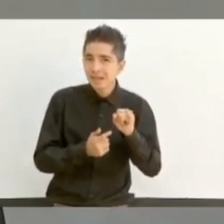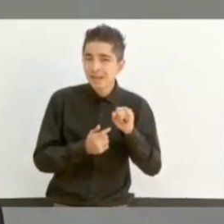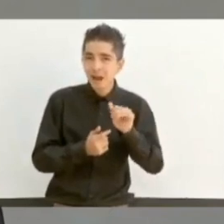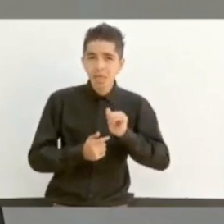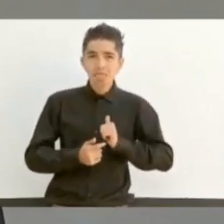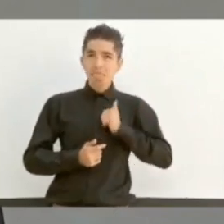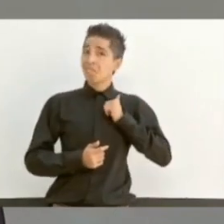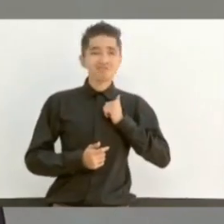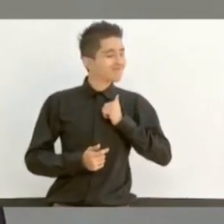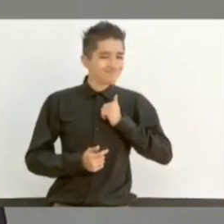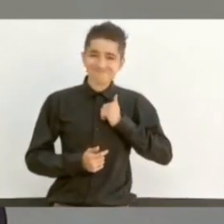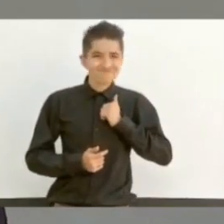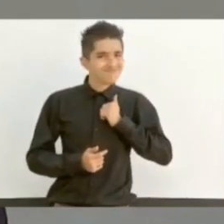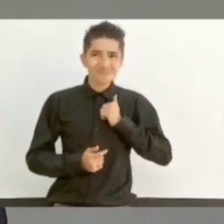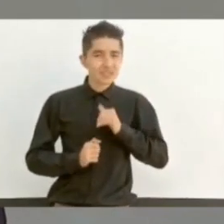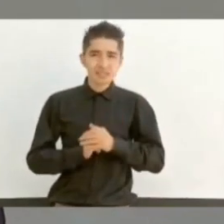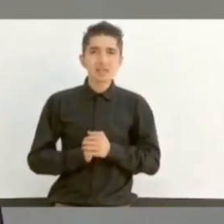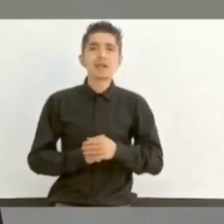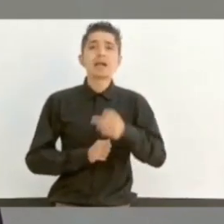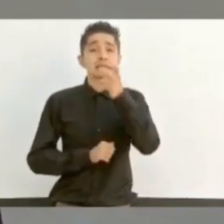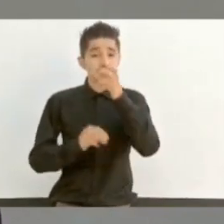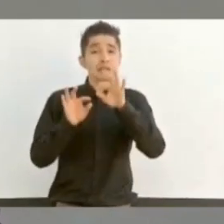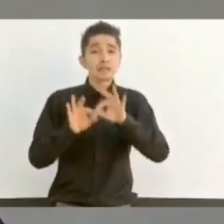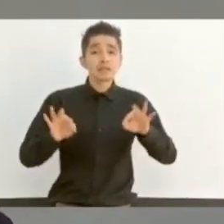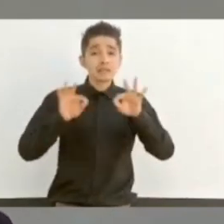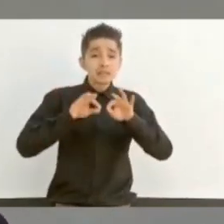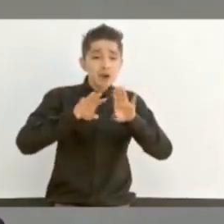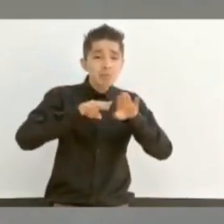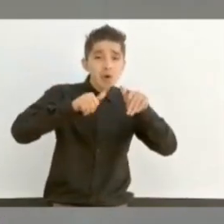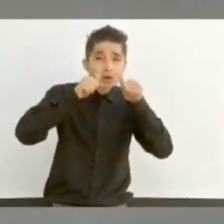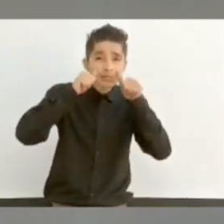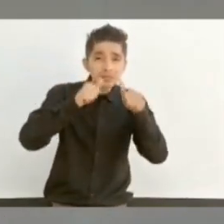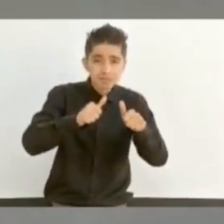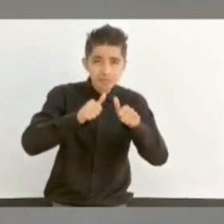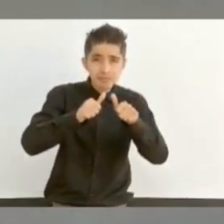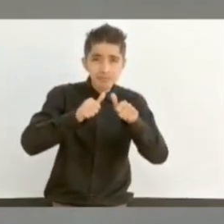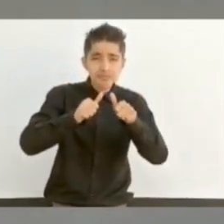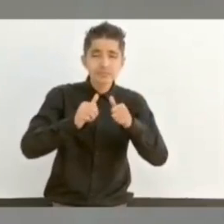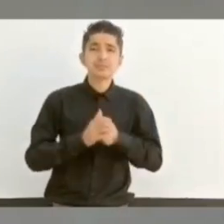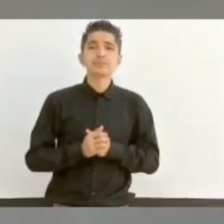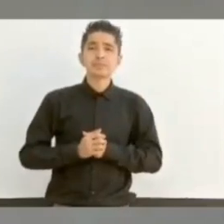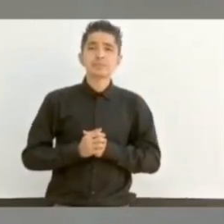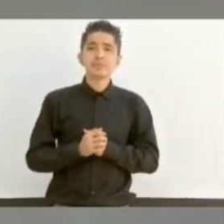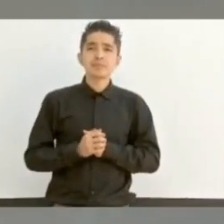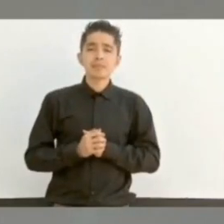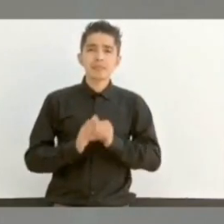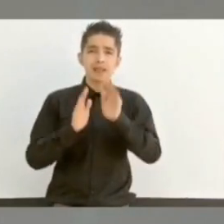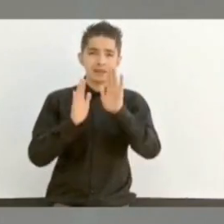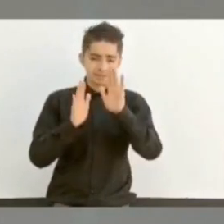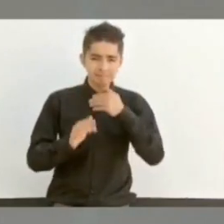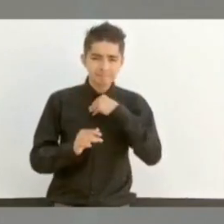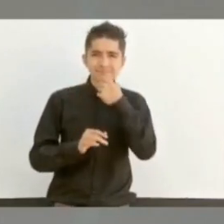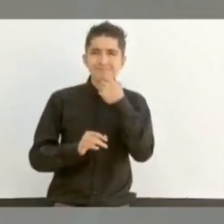Eso se va a procurar. Y les decía, tenemos